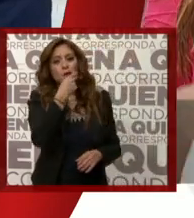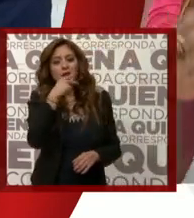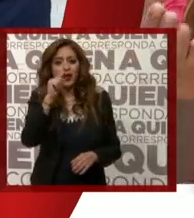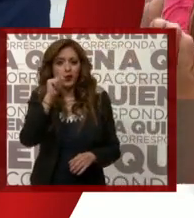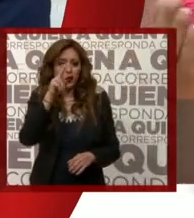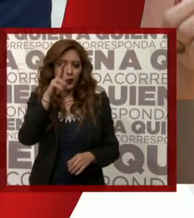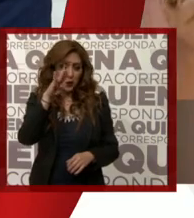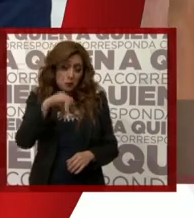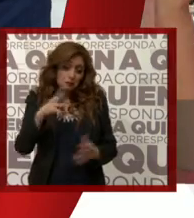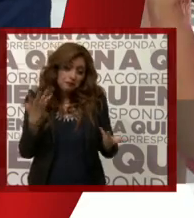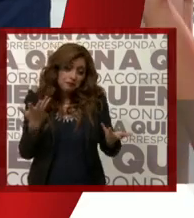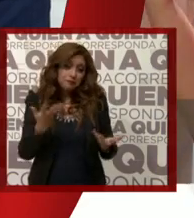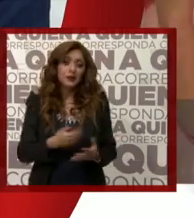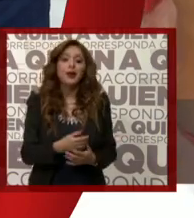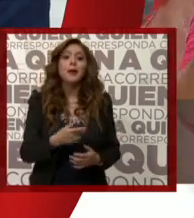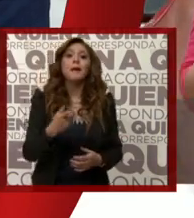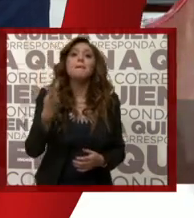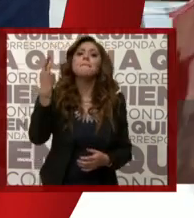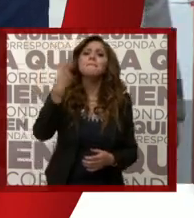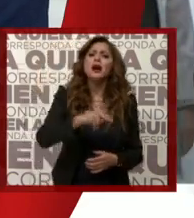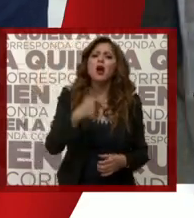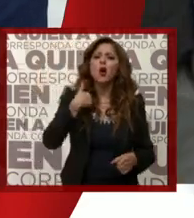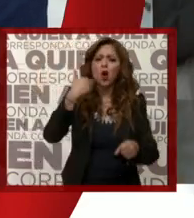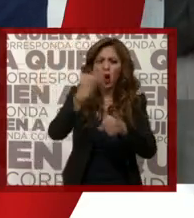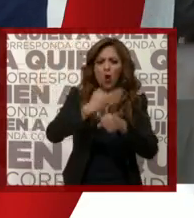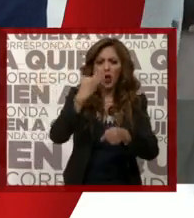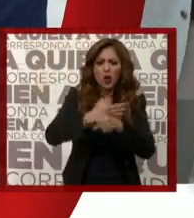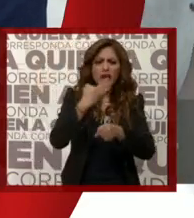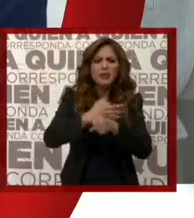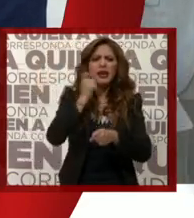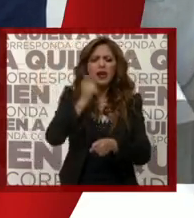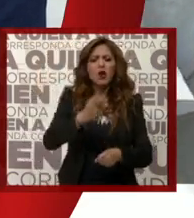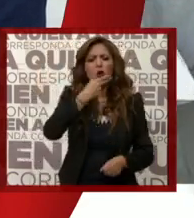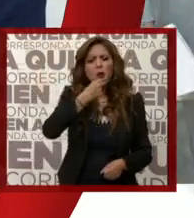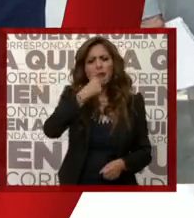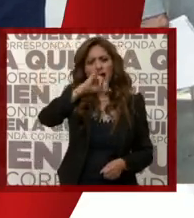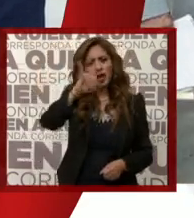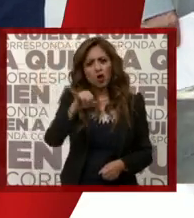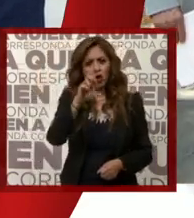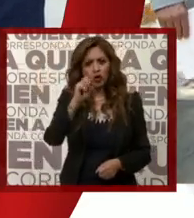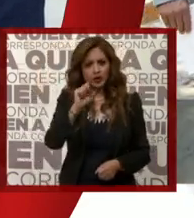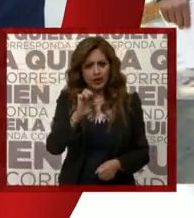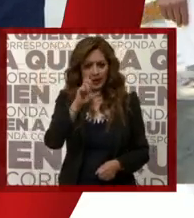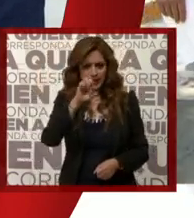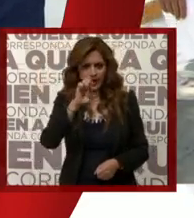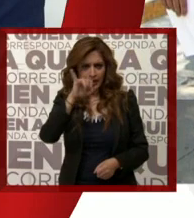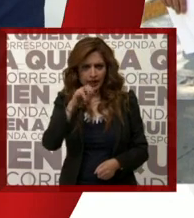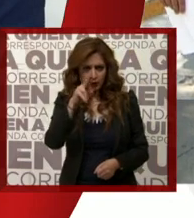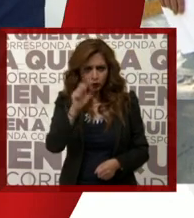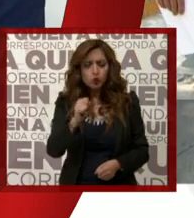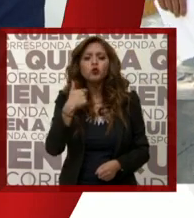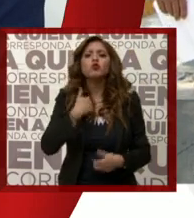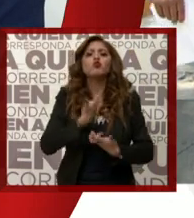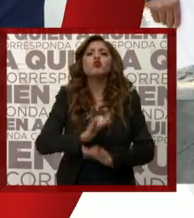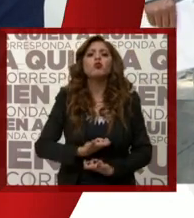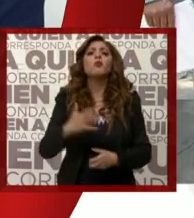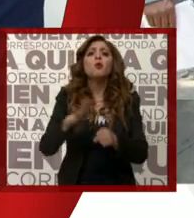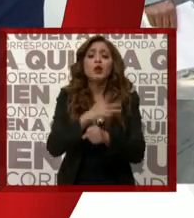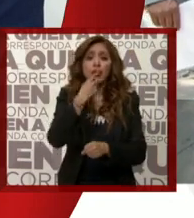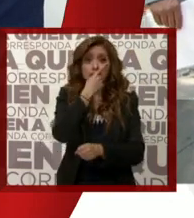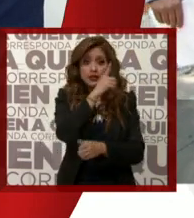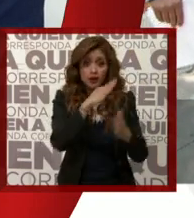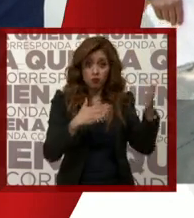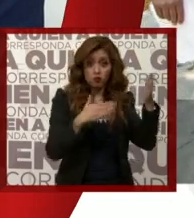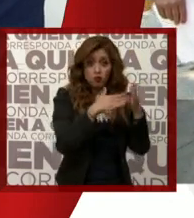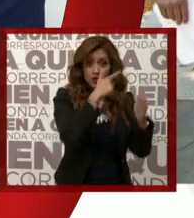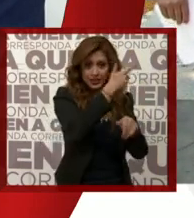Y desafortunadamente, bueno, estoy pasmada, señor Garralda, de la historia del señor José de Jesús Campos, porque me dice que cruzó la